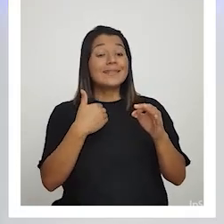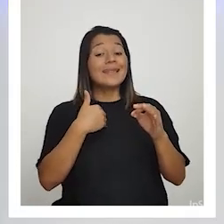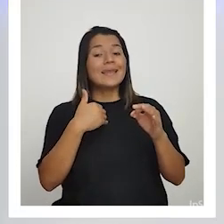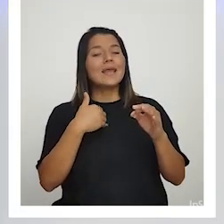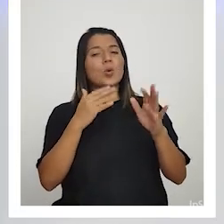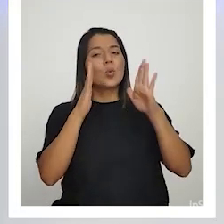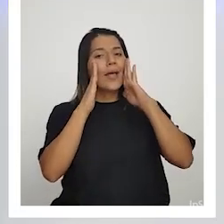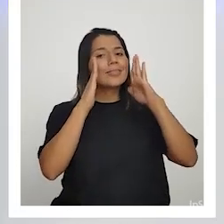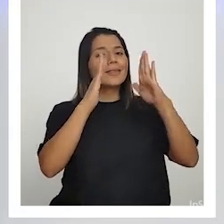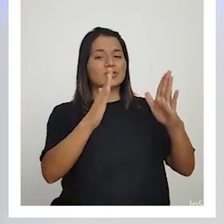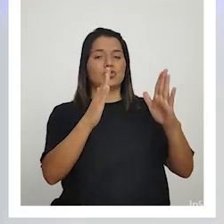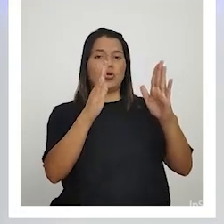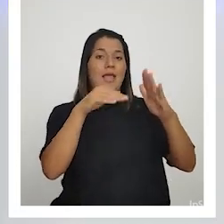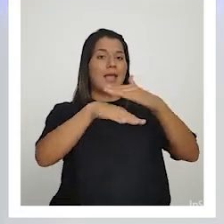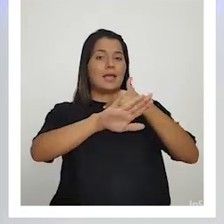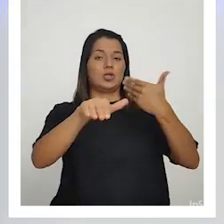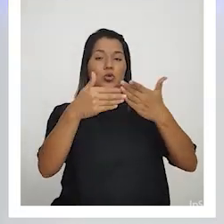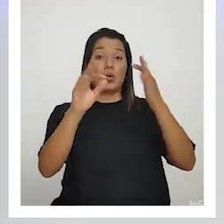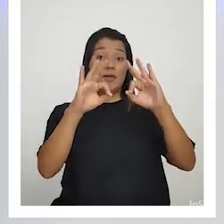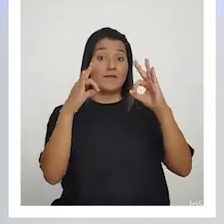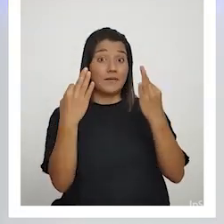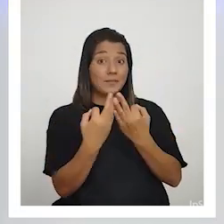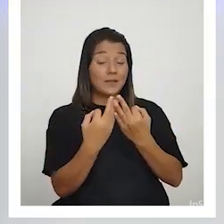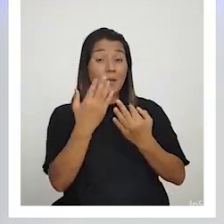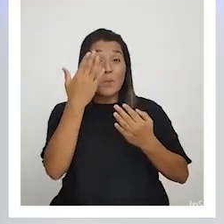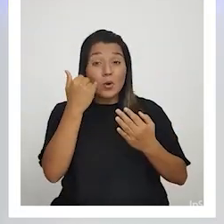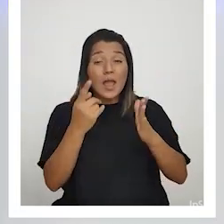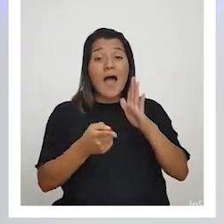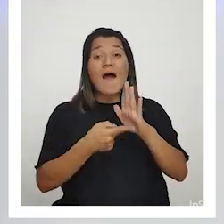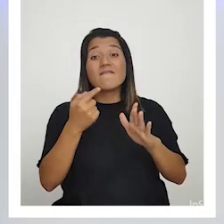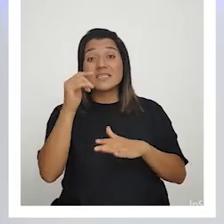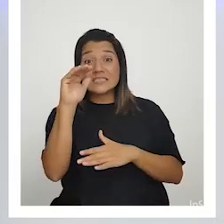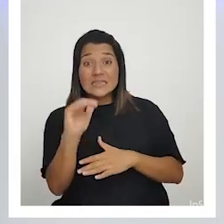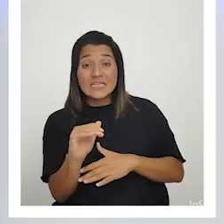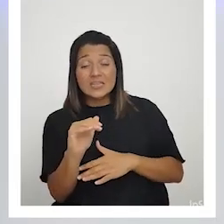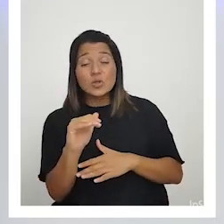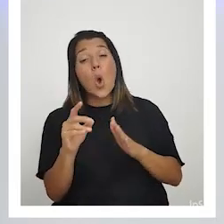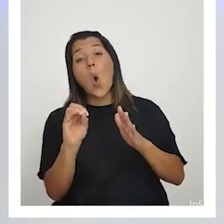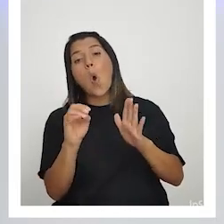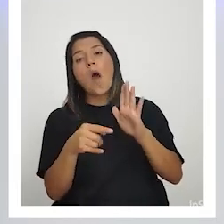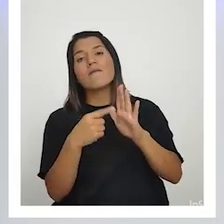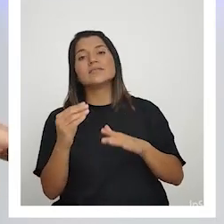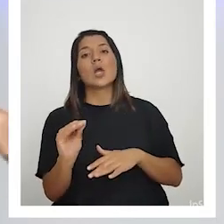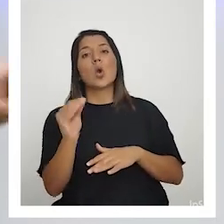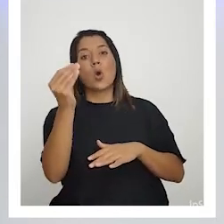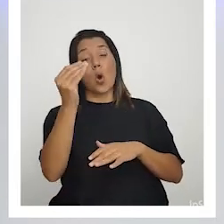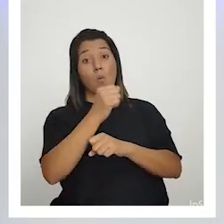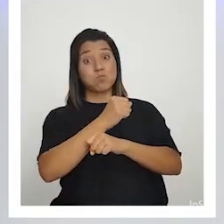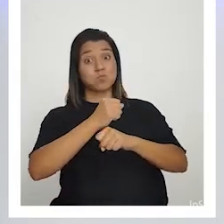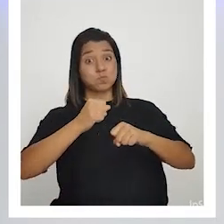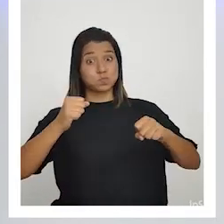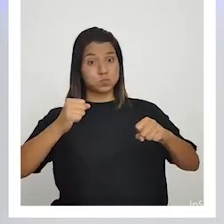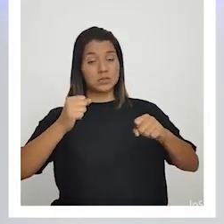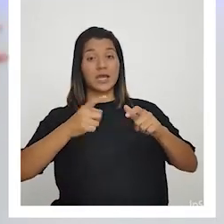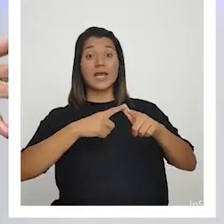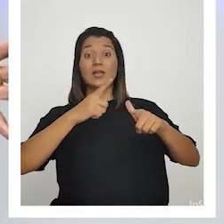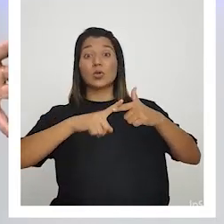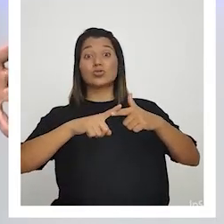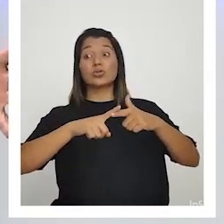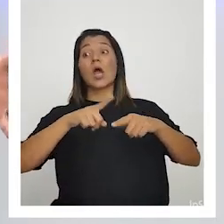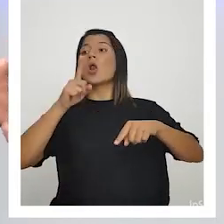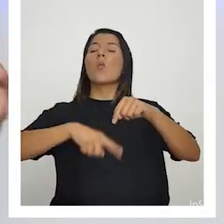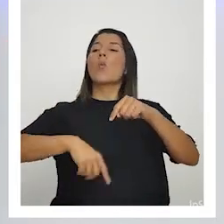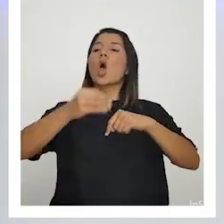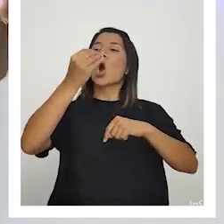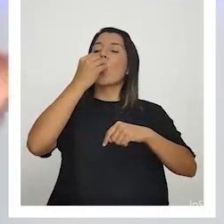vemos, bueno, el niño o el adolescente está con sobrepeso, con obesidad, entonces no puede comer pizza, un ejemplo, pero mandan a